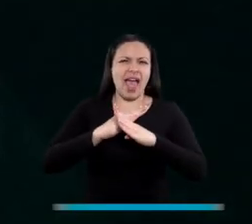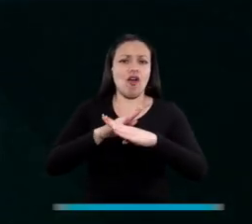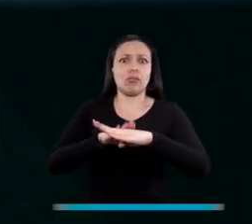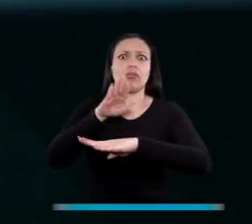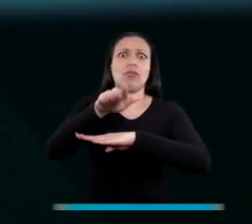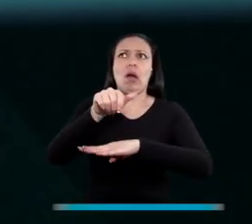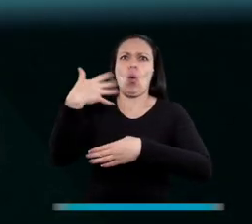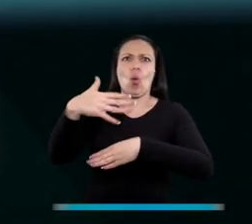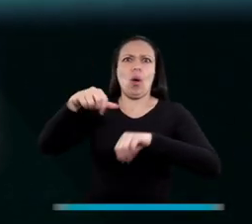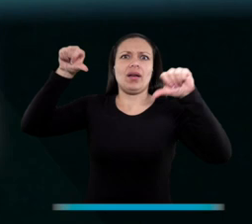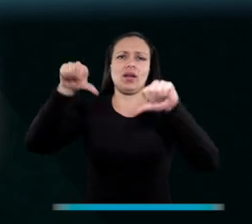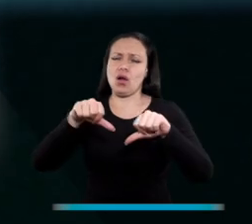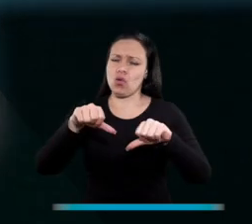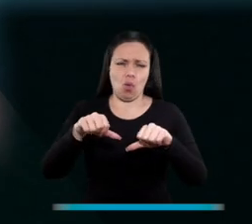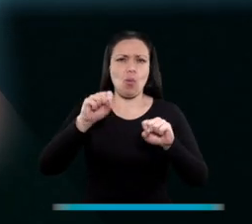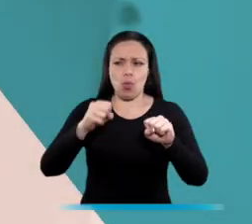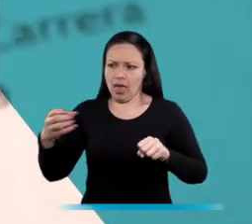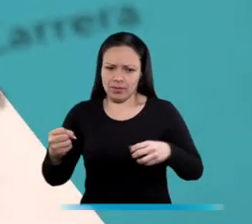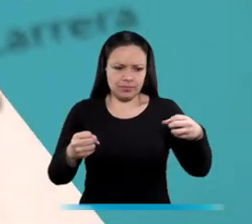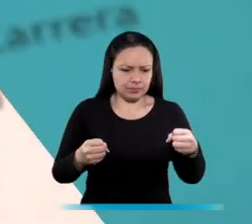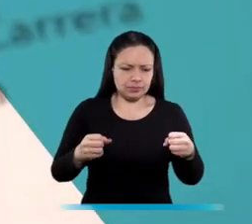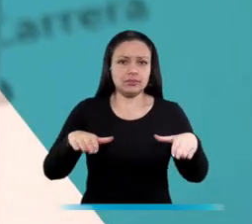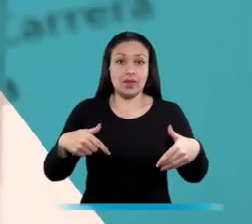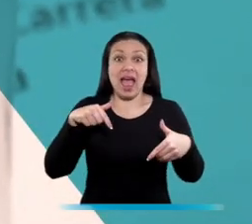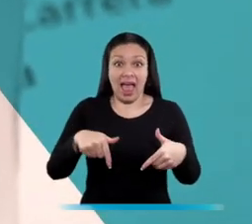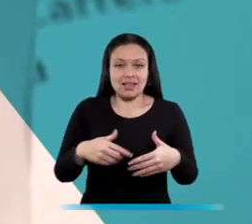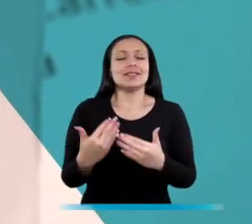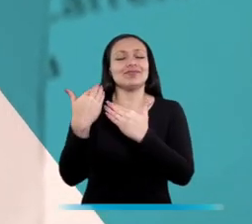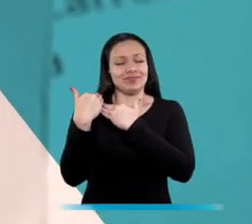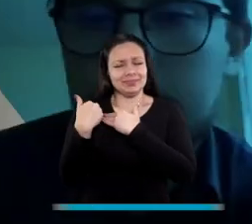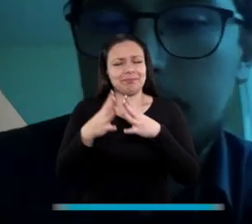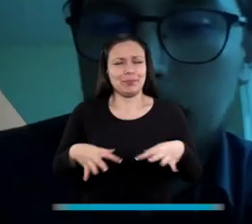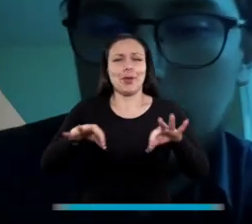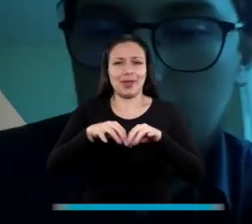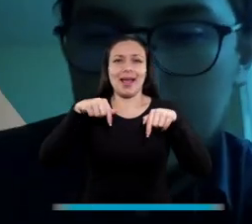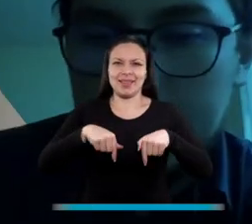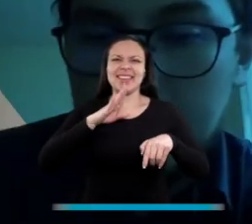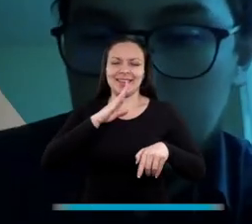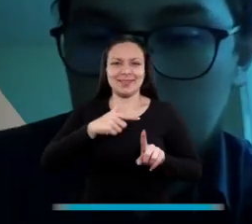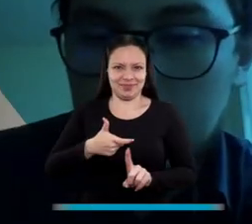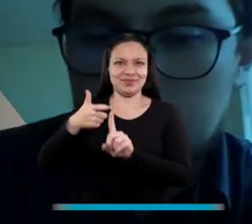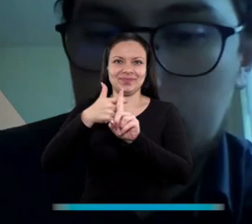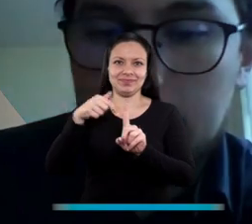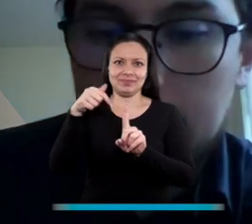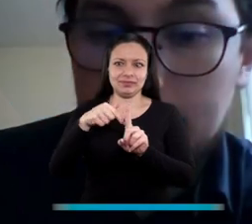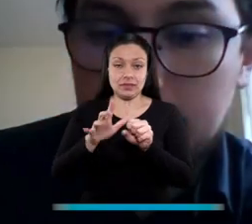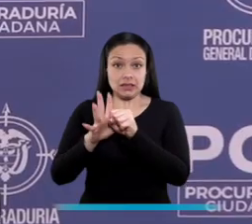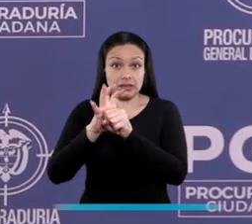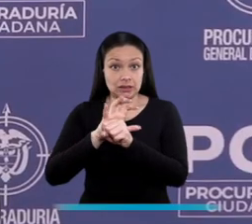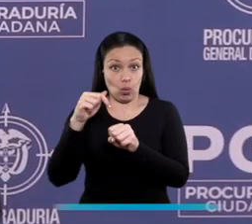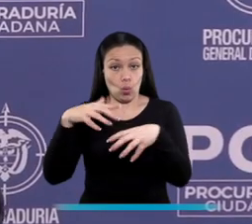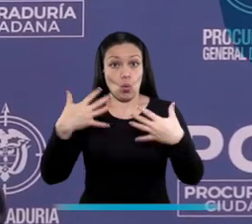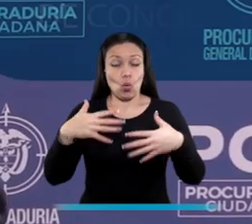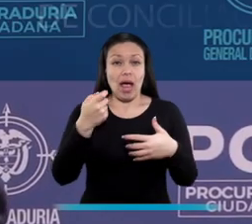descongestiona la justicia, por eso permite acercar las partes. Y es una de las tareas más importantes que ha desempeñado la Procuraduría en plena pandemia,